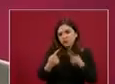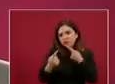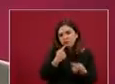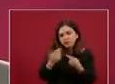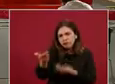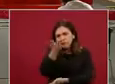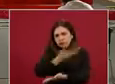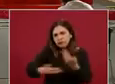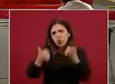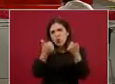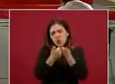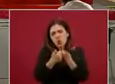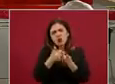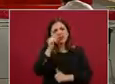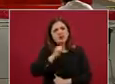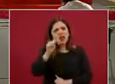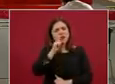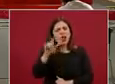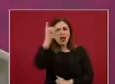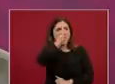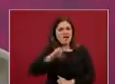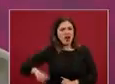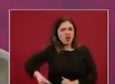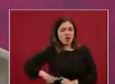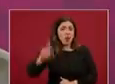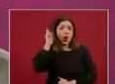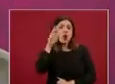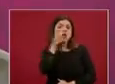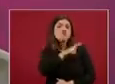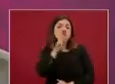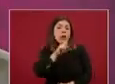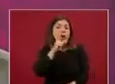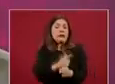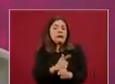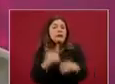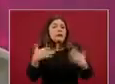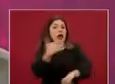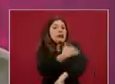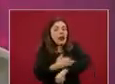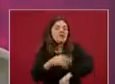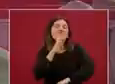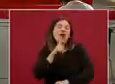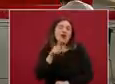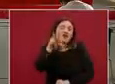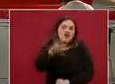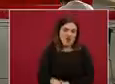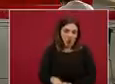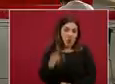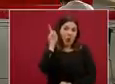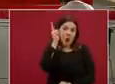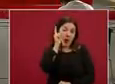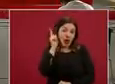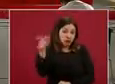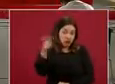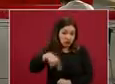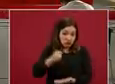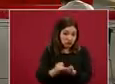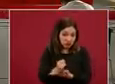que mantienen con la jefa de gobierno, pronto se percatarán de que esto es lo más conveniente y tomarán las decisiones al